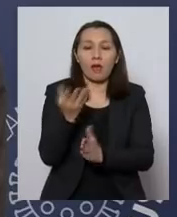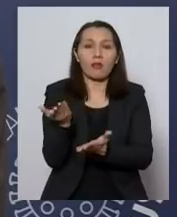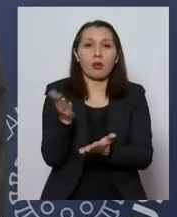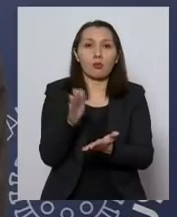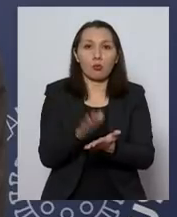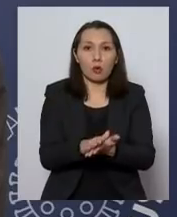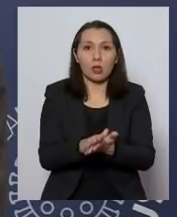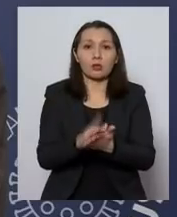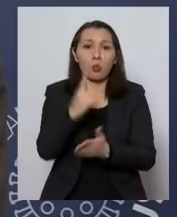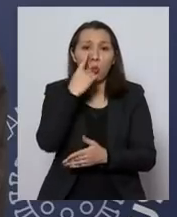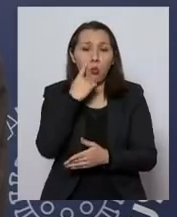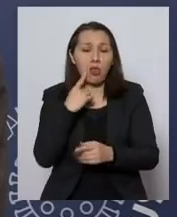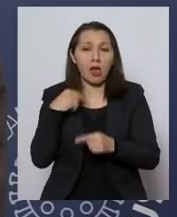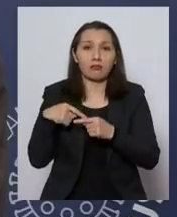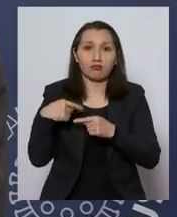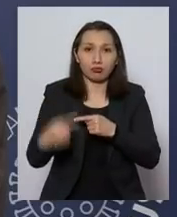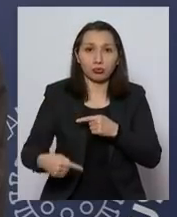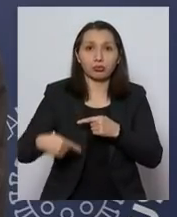fallecidos por día.